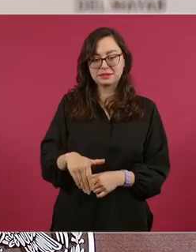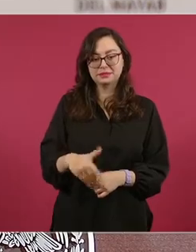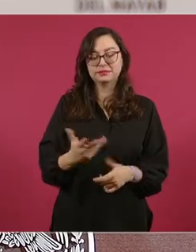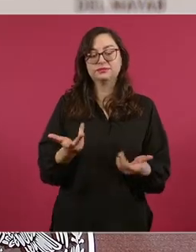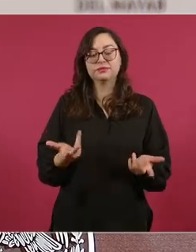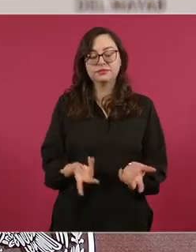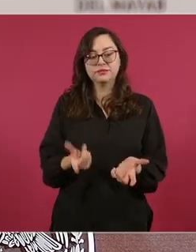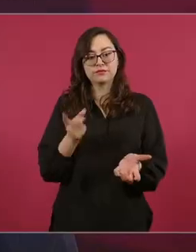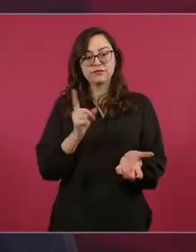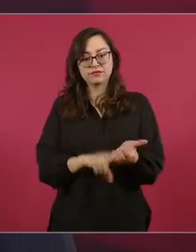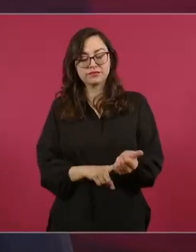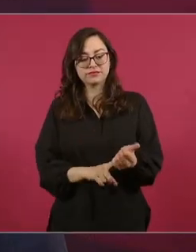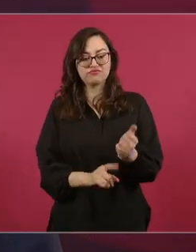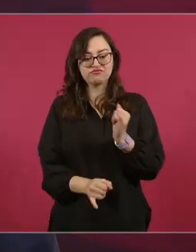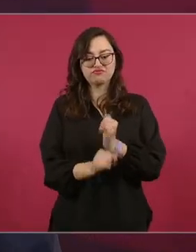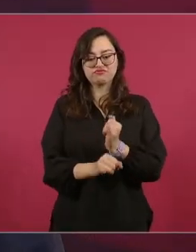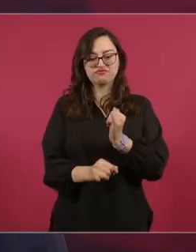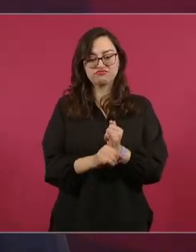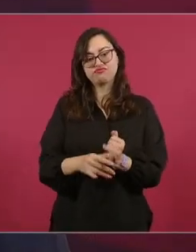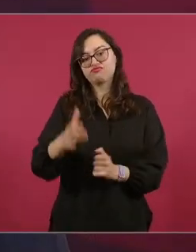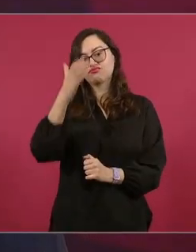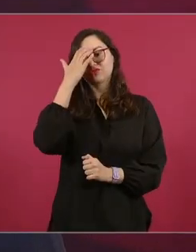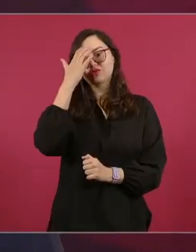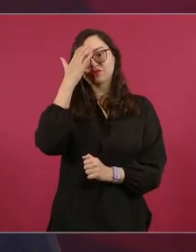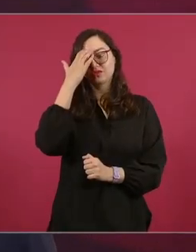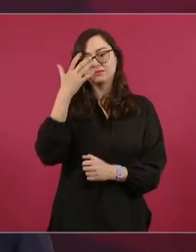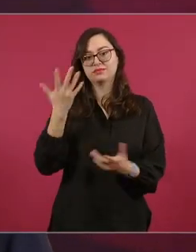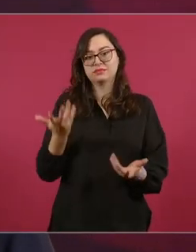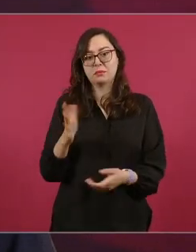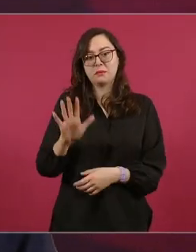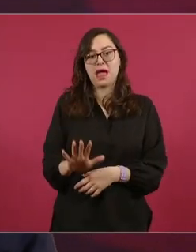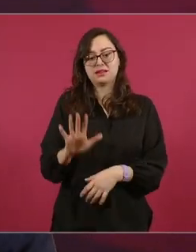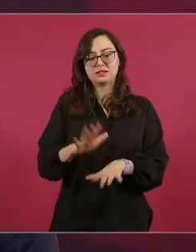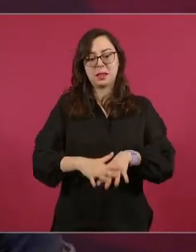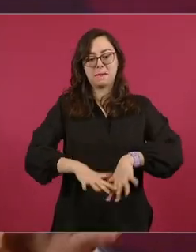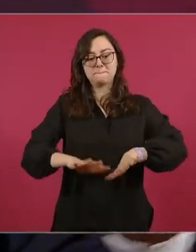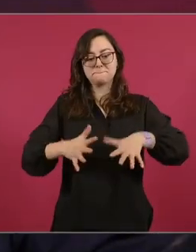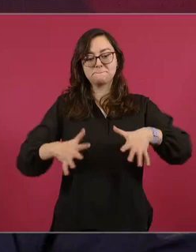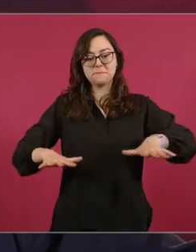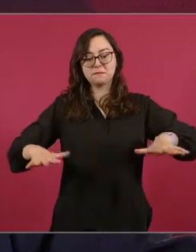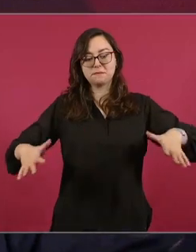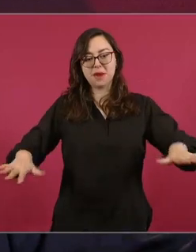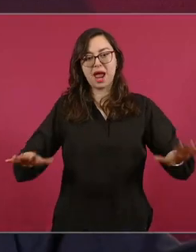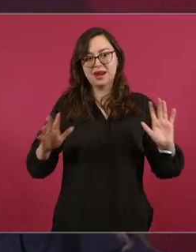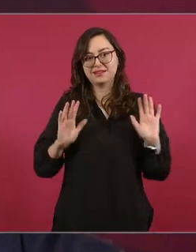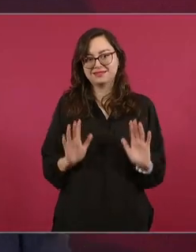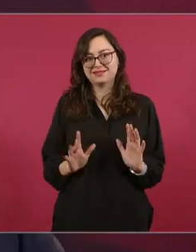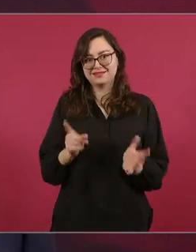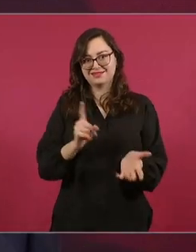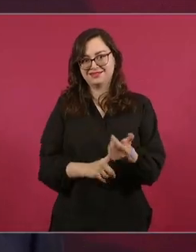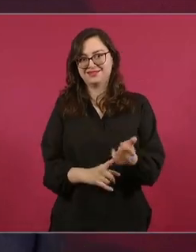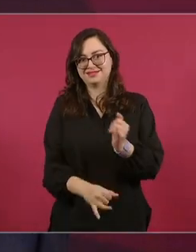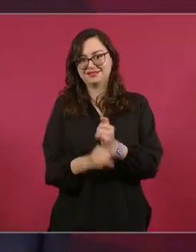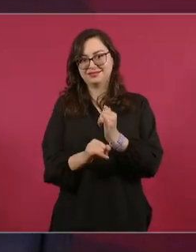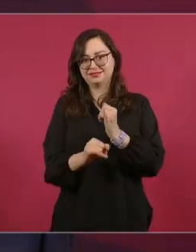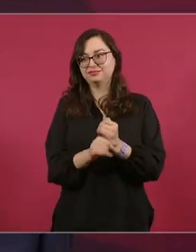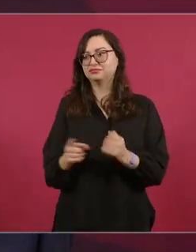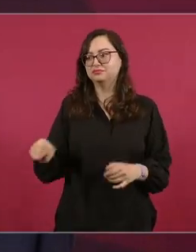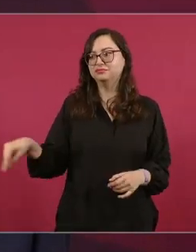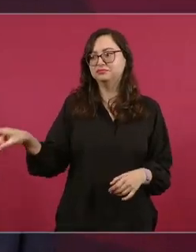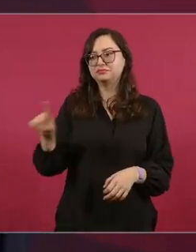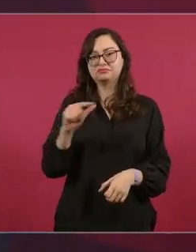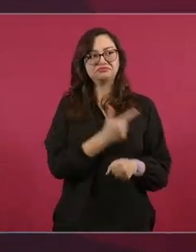navegar en esos mares y darse cuenta de lo que